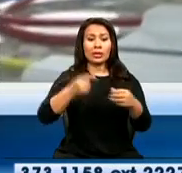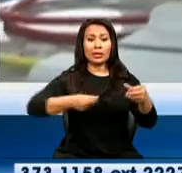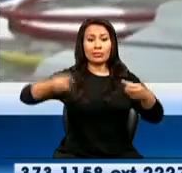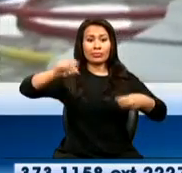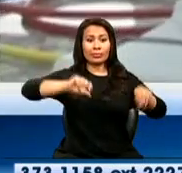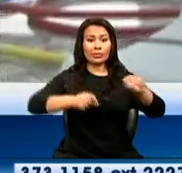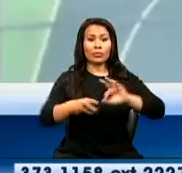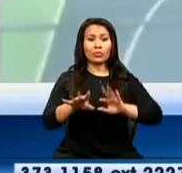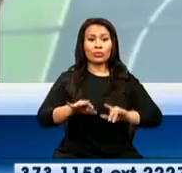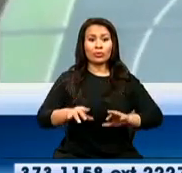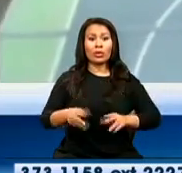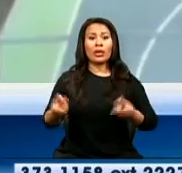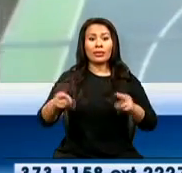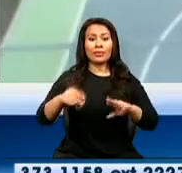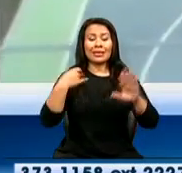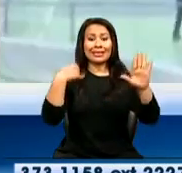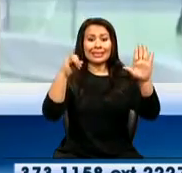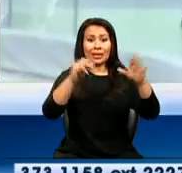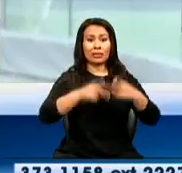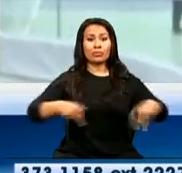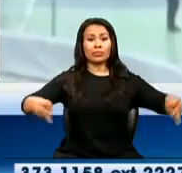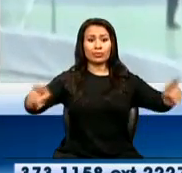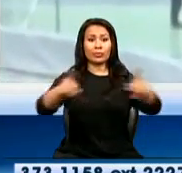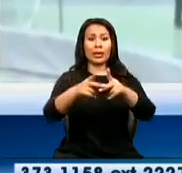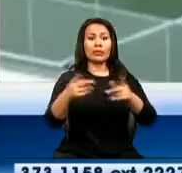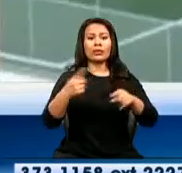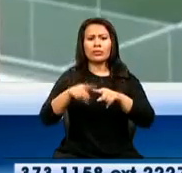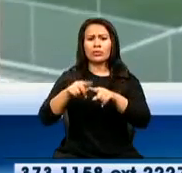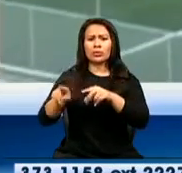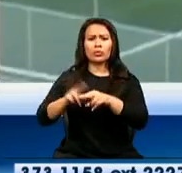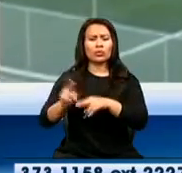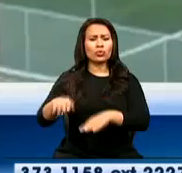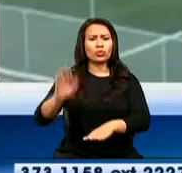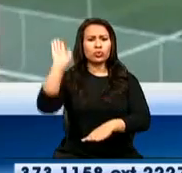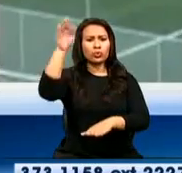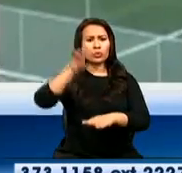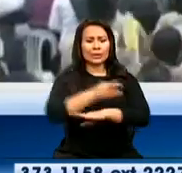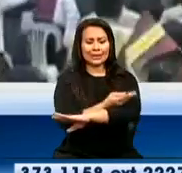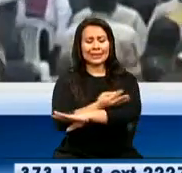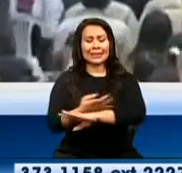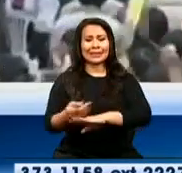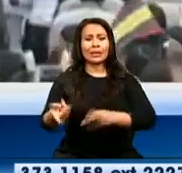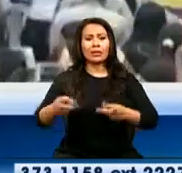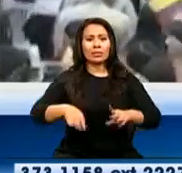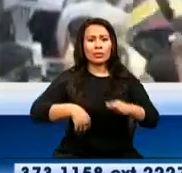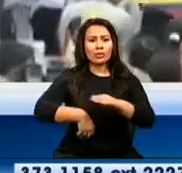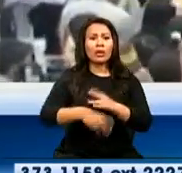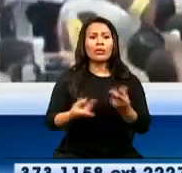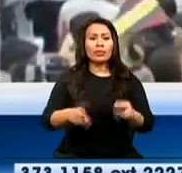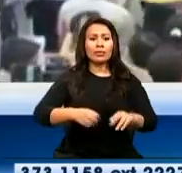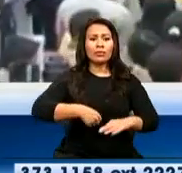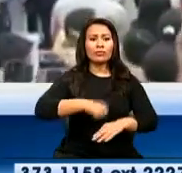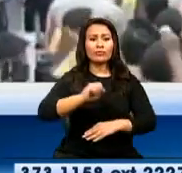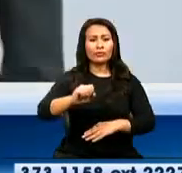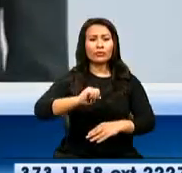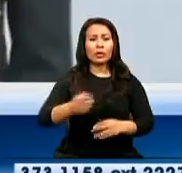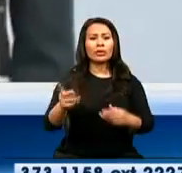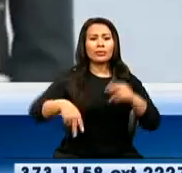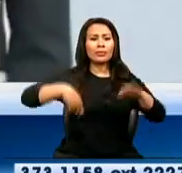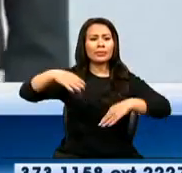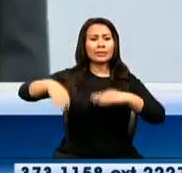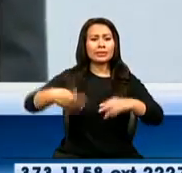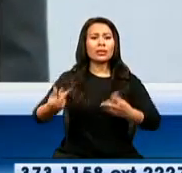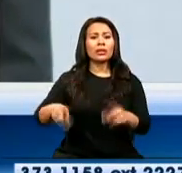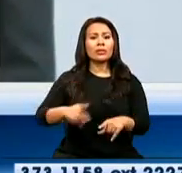la institución cuenta con 6 canchas de uso múltiple, 2 de césped sintético, una piscina y un coliseo. Porque sin